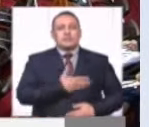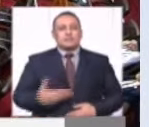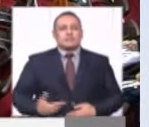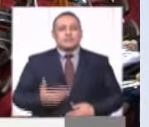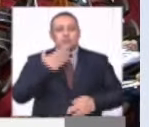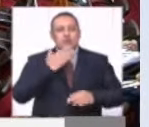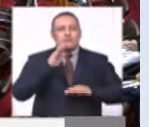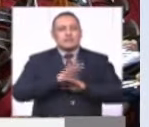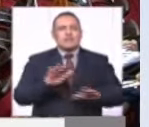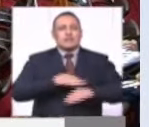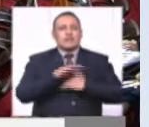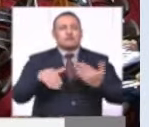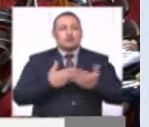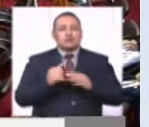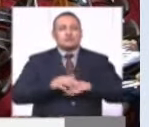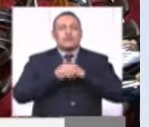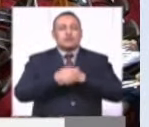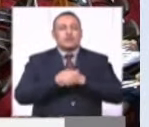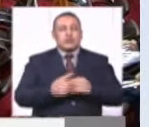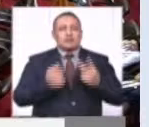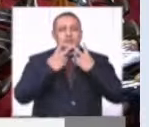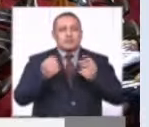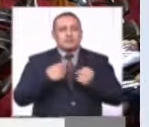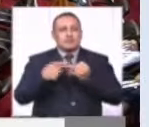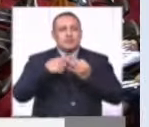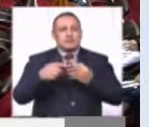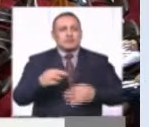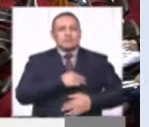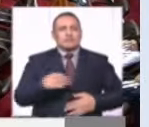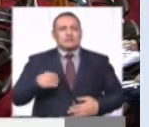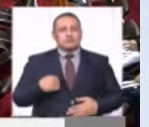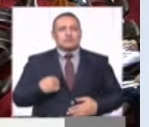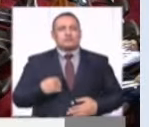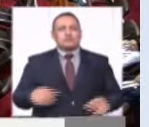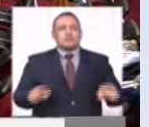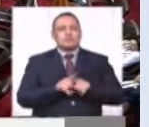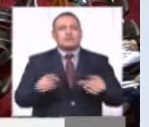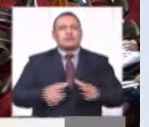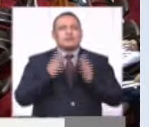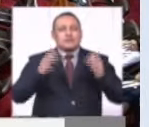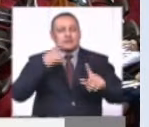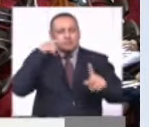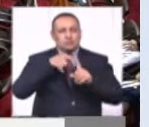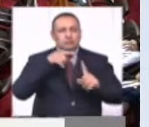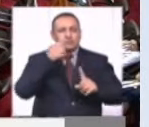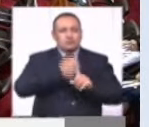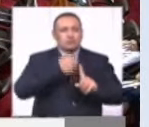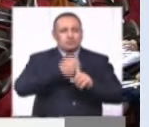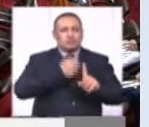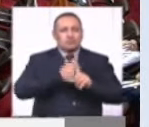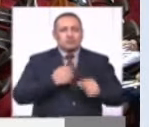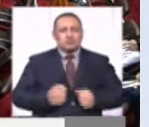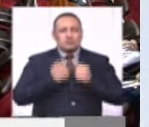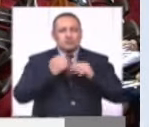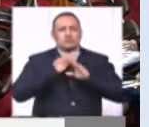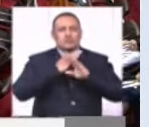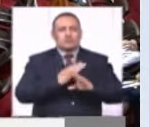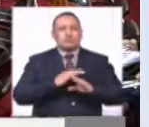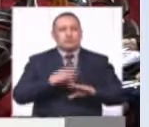buenas tardes. Por intermedio, saludar a los ministros. Grandes desafíos: lucha contra la